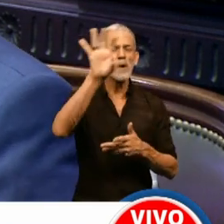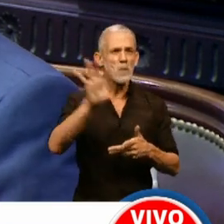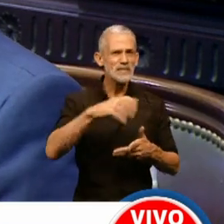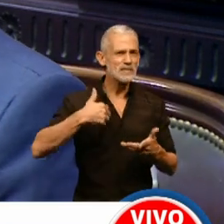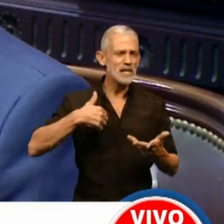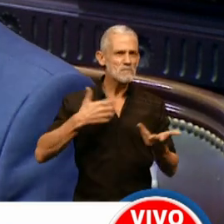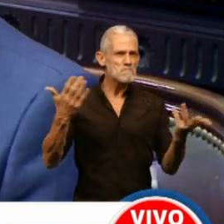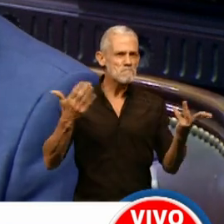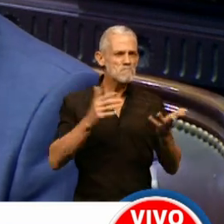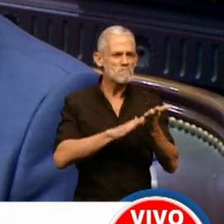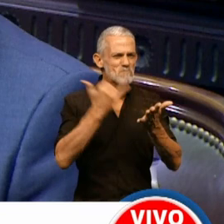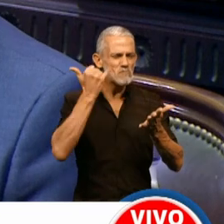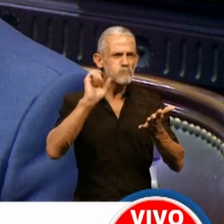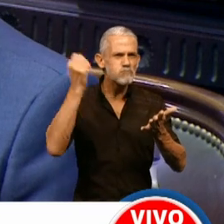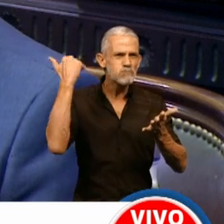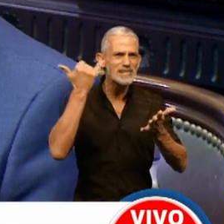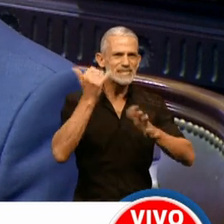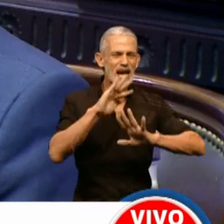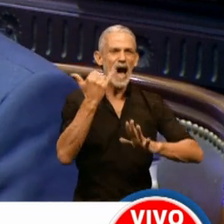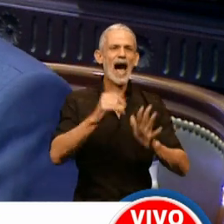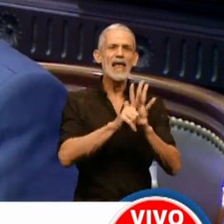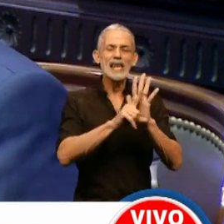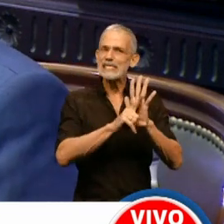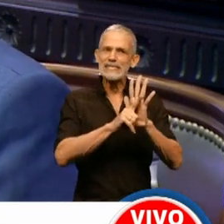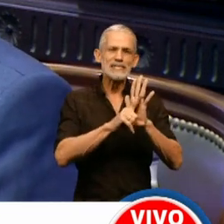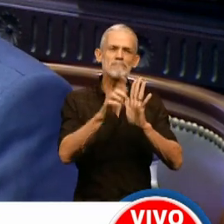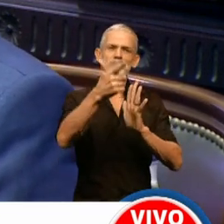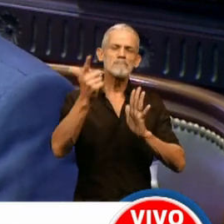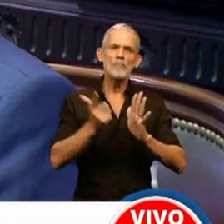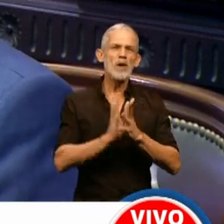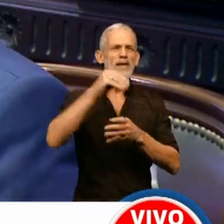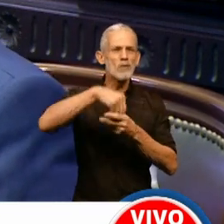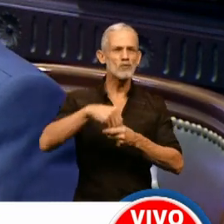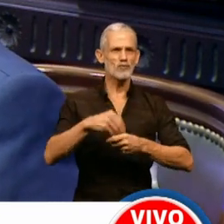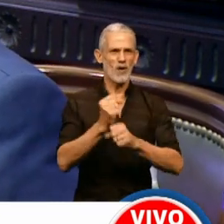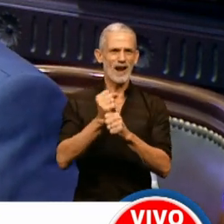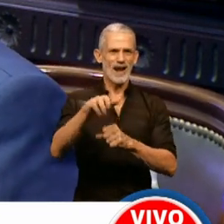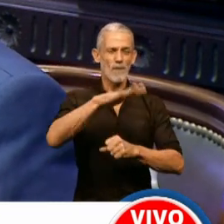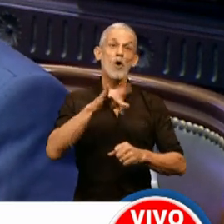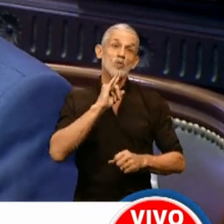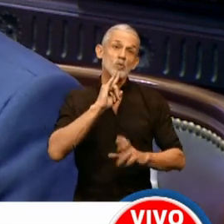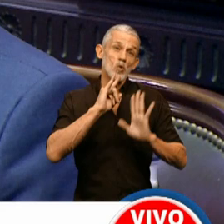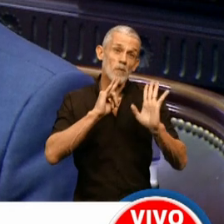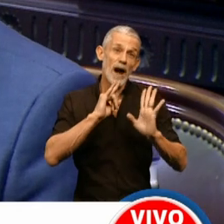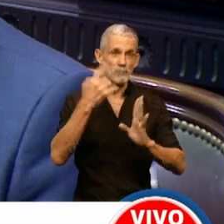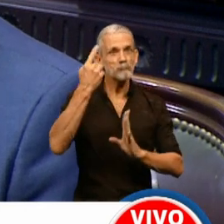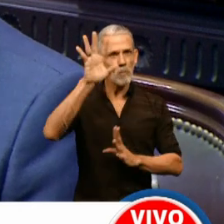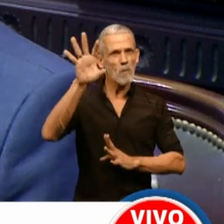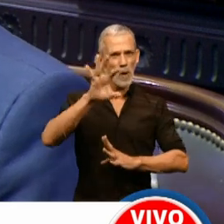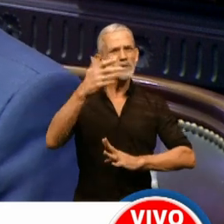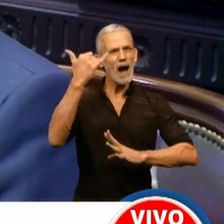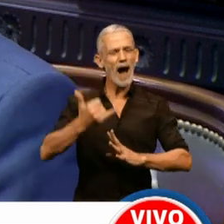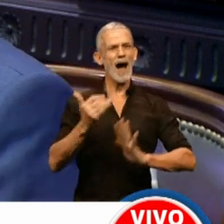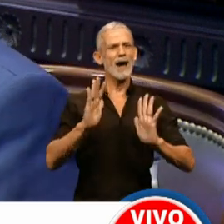de provincia que gocen con una ley de inclusión laboral tucumán es una de ellas